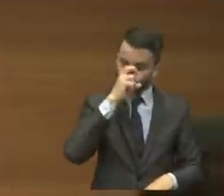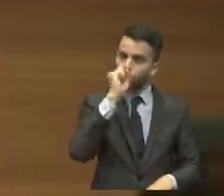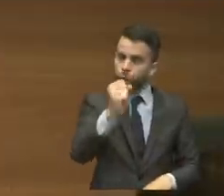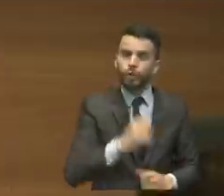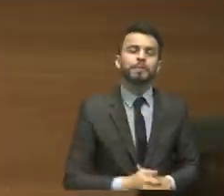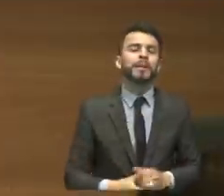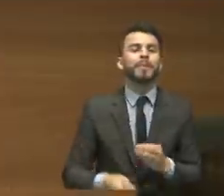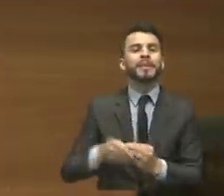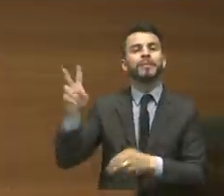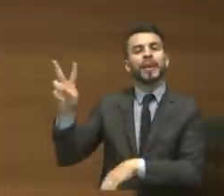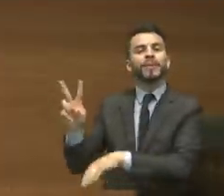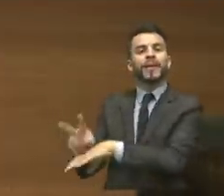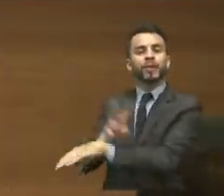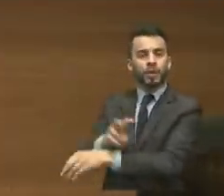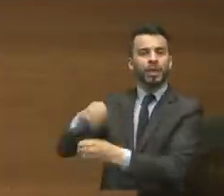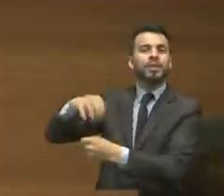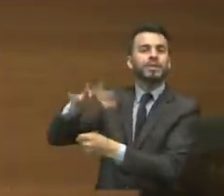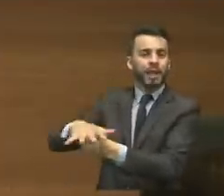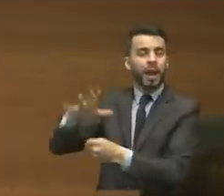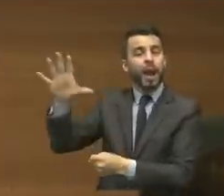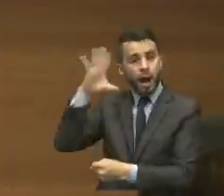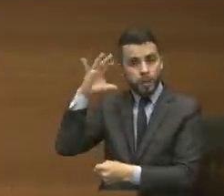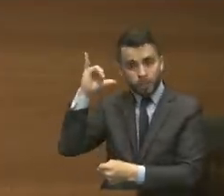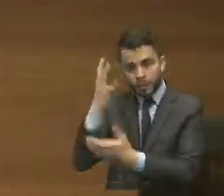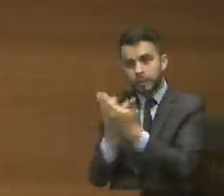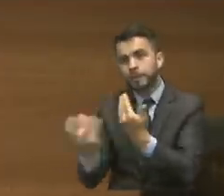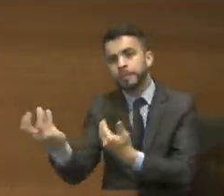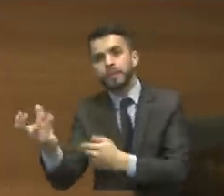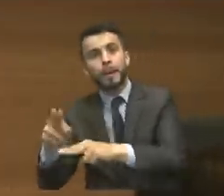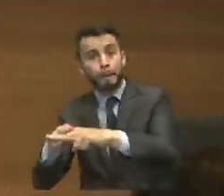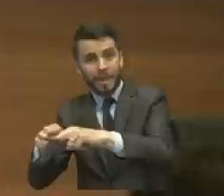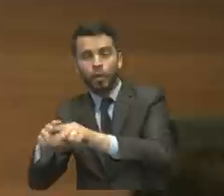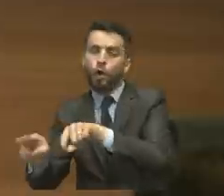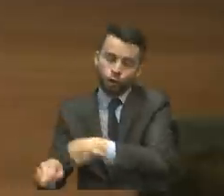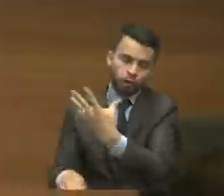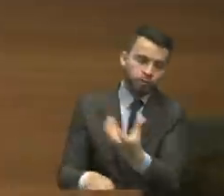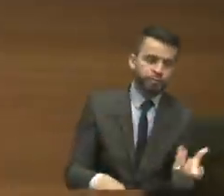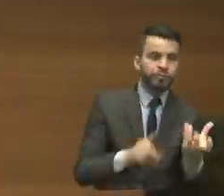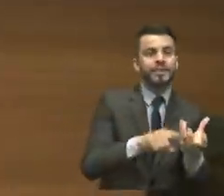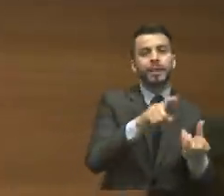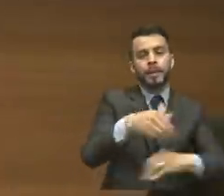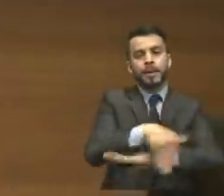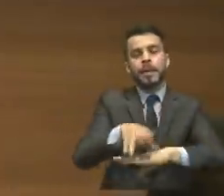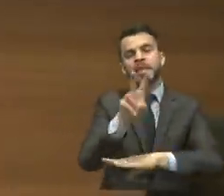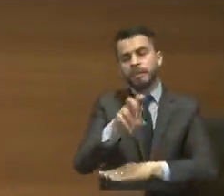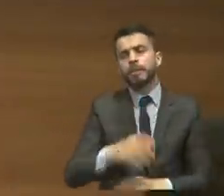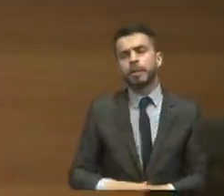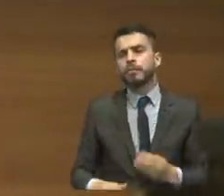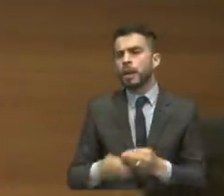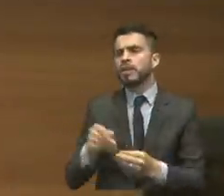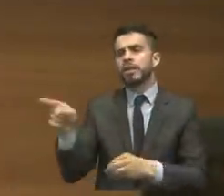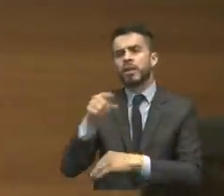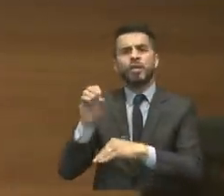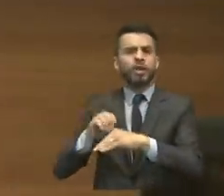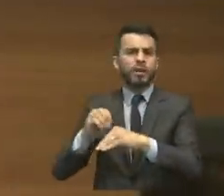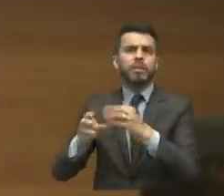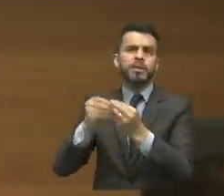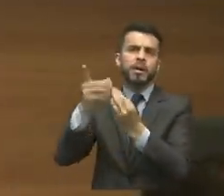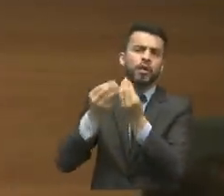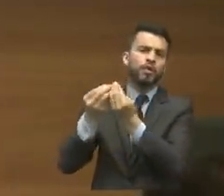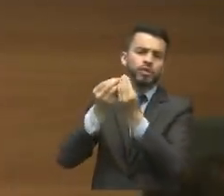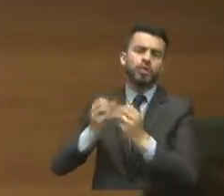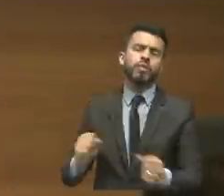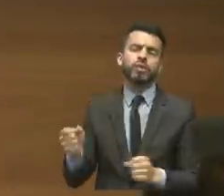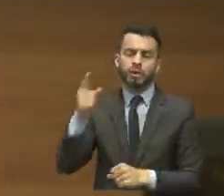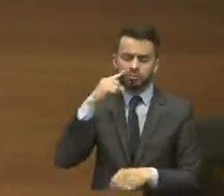veeduría distrital, así como tiene una veeduría especial sobre metro, tendrá una sobre Corredor Verde Séptima, y por supuesto los organismos de control y el consejo, estoy